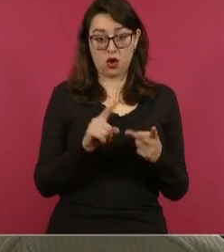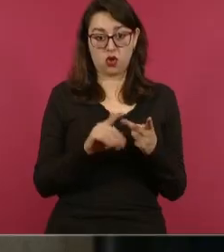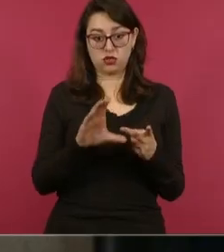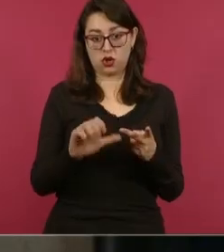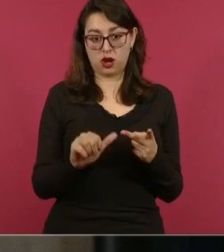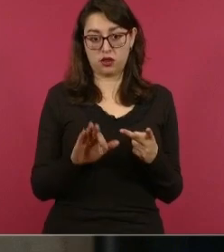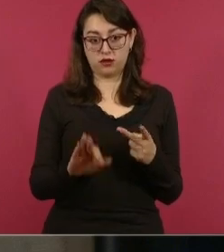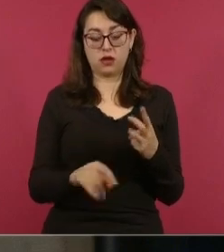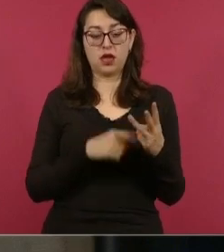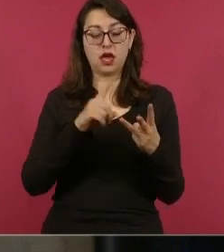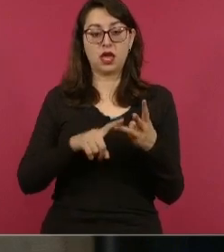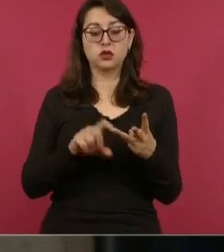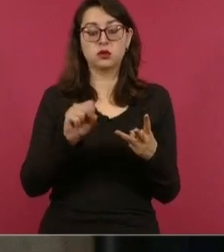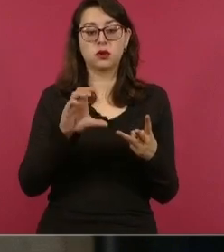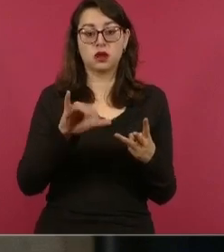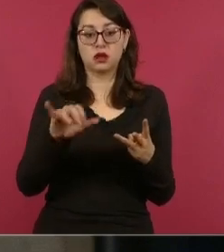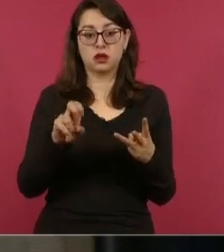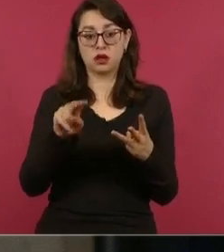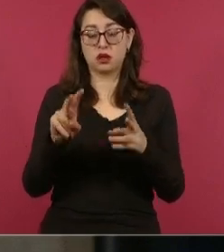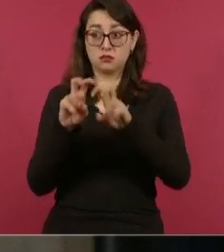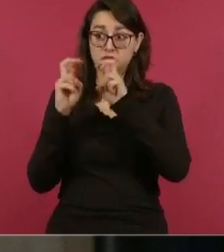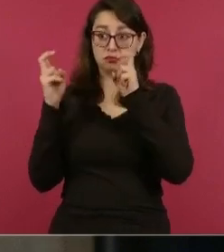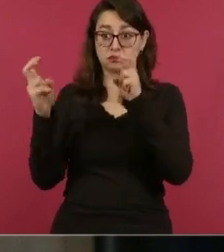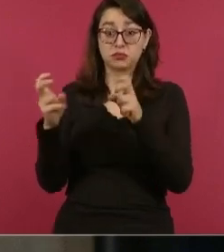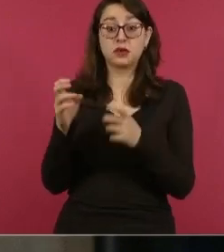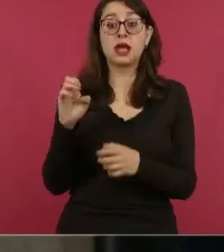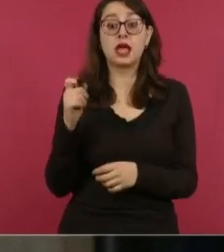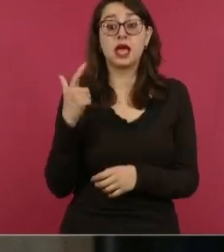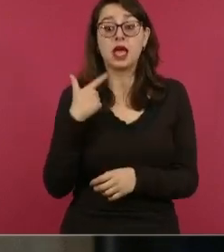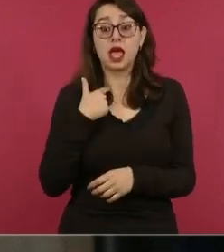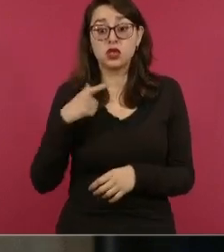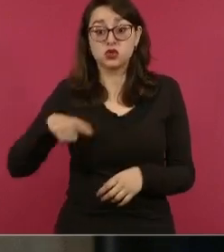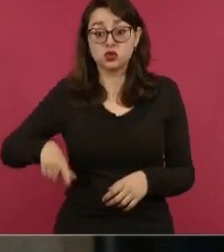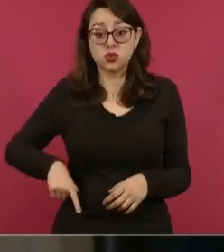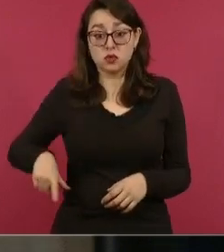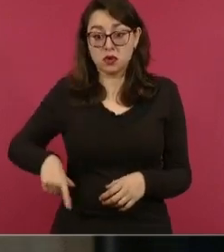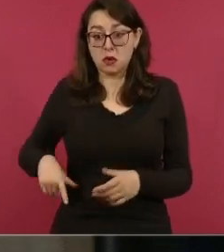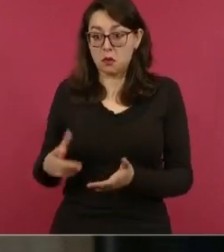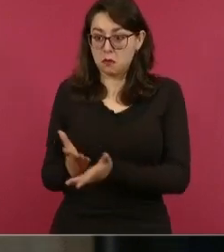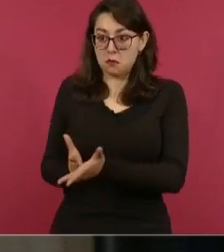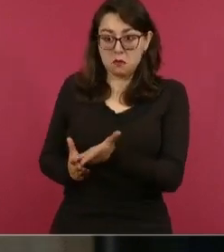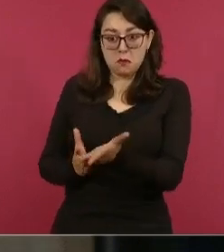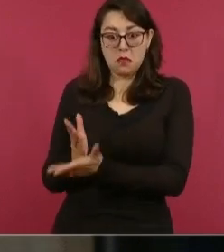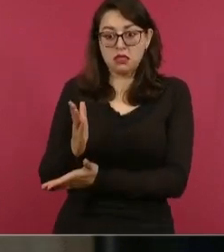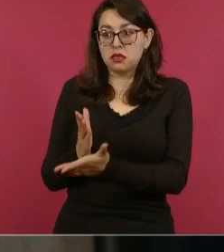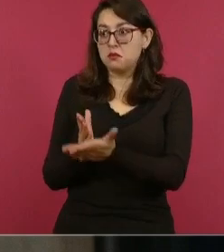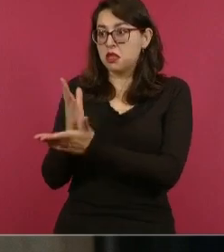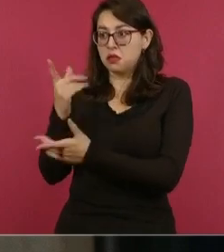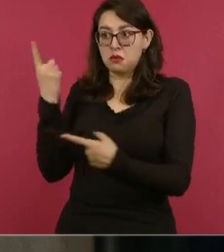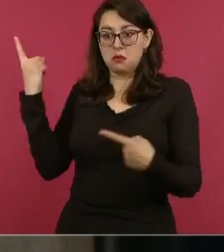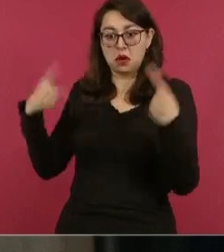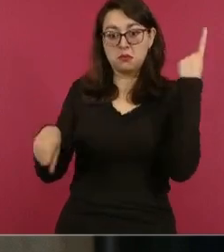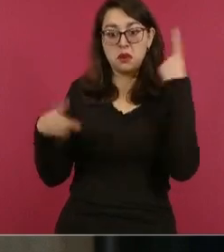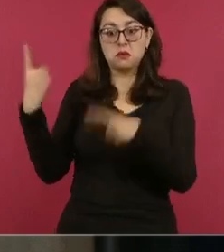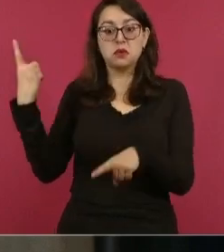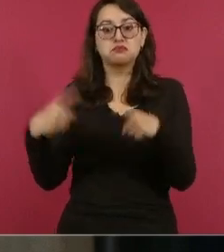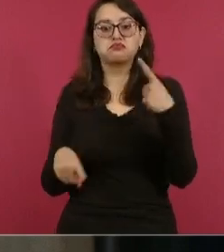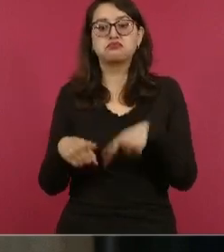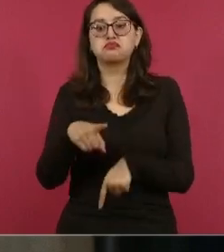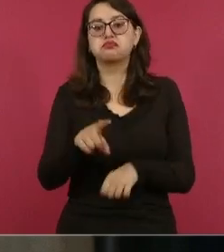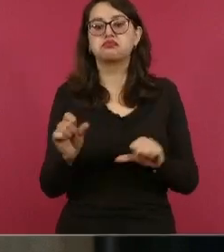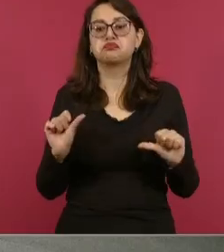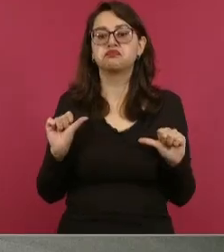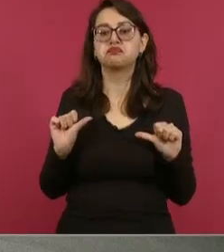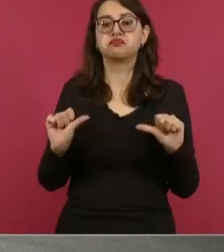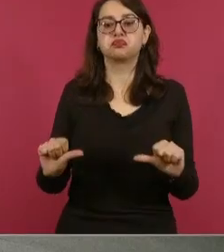Supremo Tribunal de Justicia, el exgobernador metió a sus allegados para tejer un entramado de impunidad